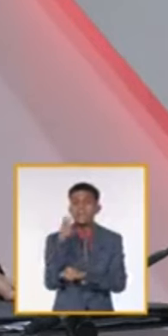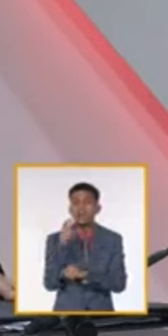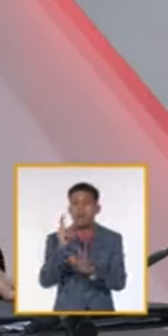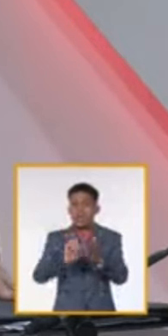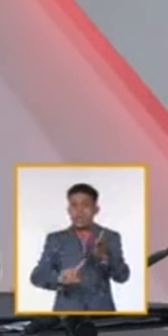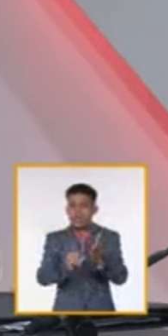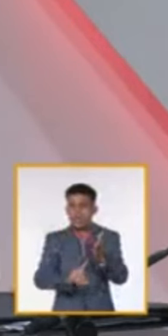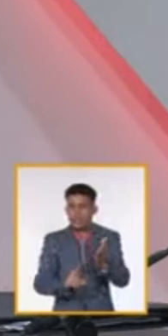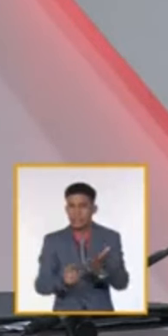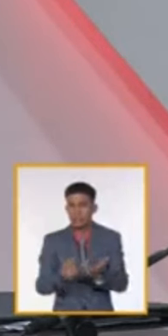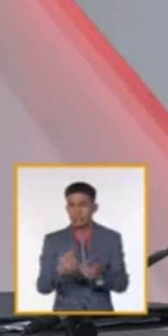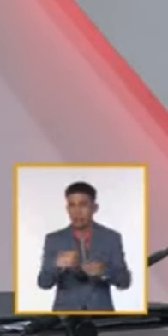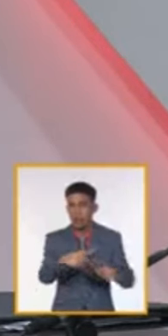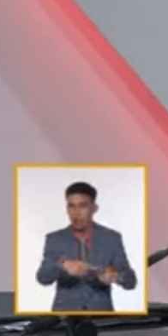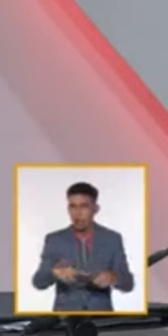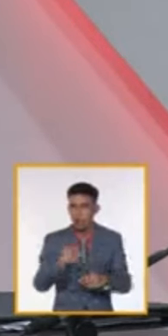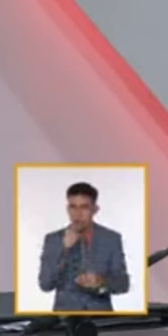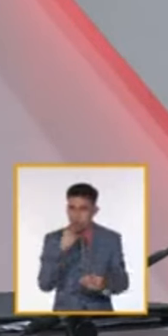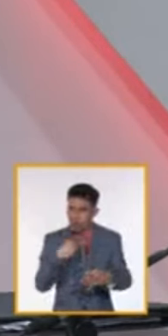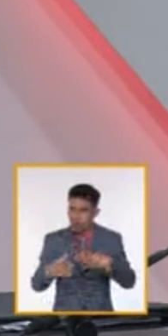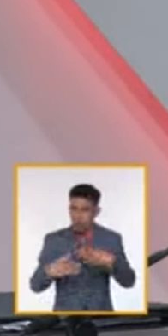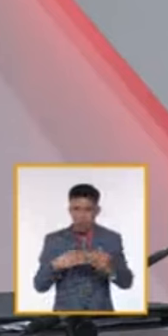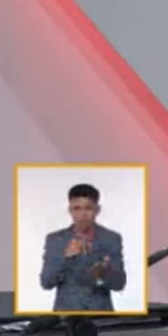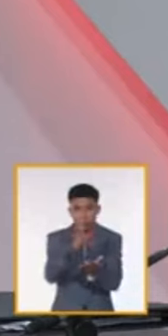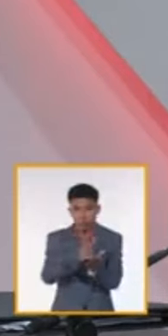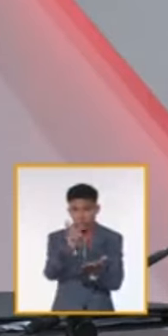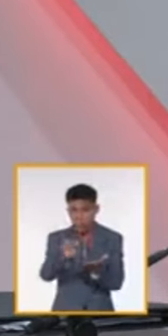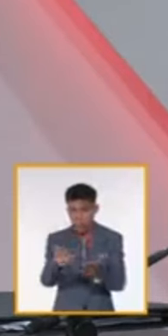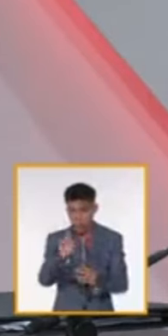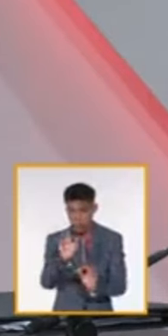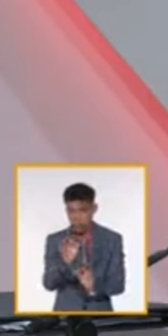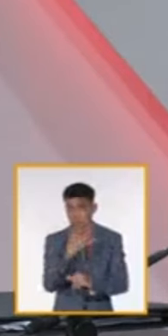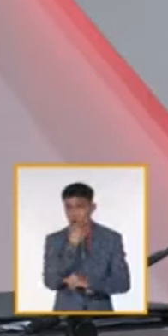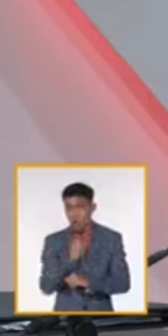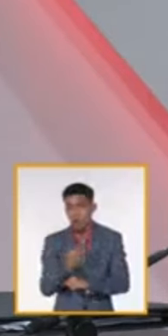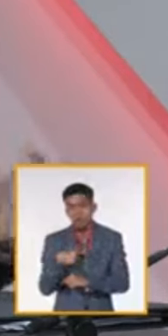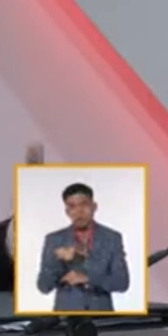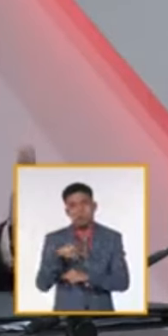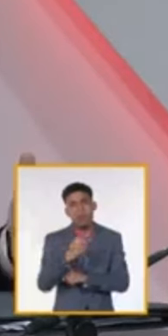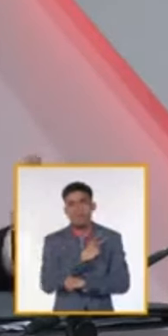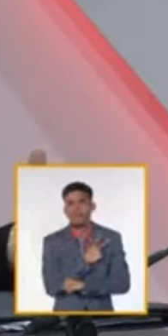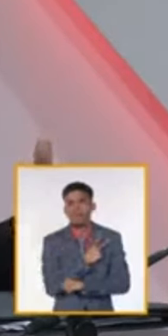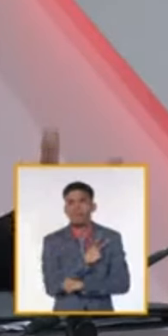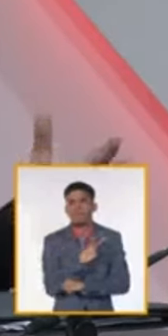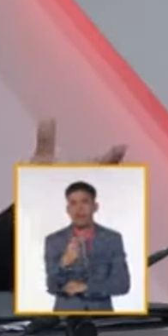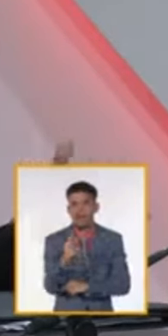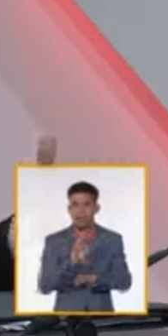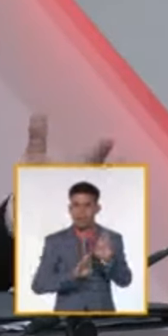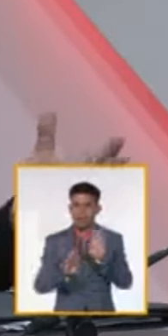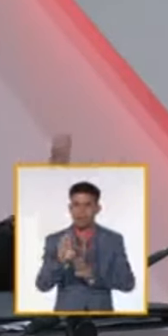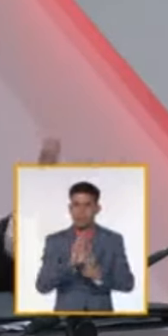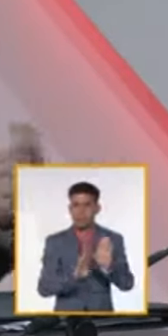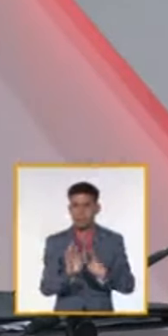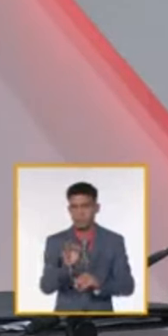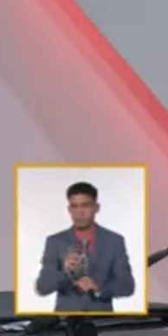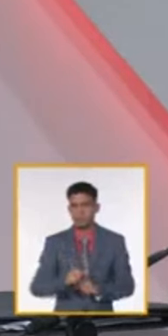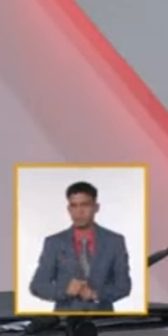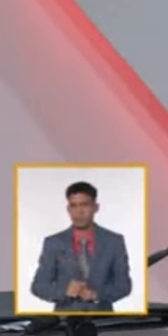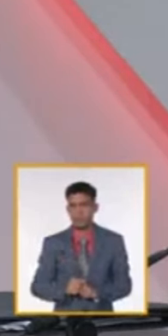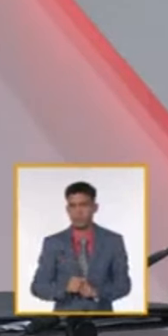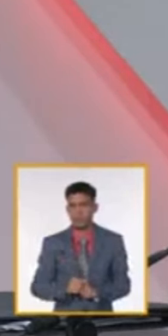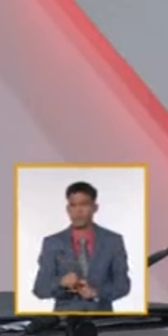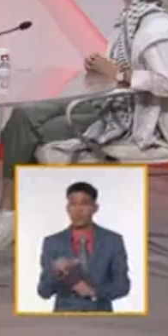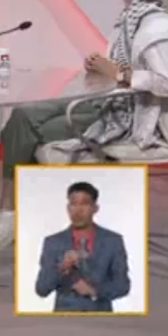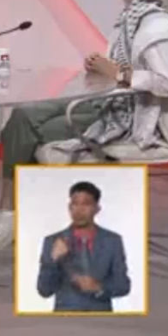con toda la fuerza brutal que se ejerció contra los que protestaron. Y entiende también pues esa fe, ese optimismo con